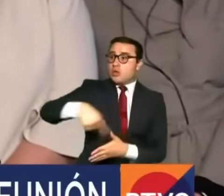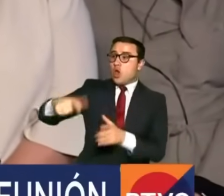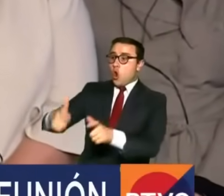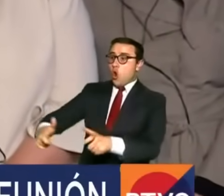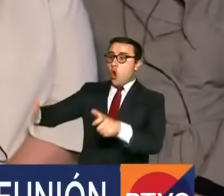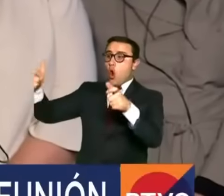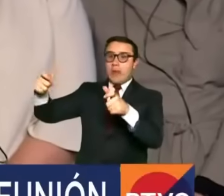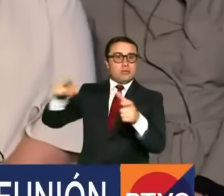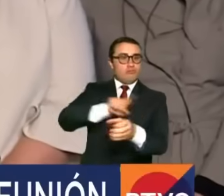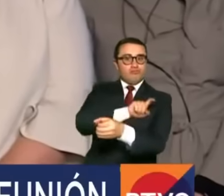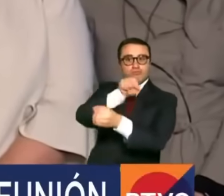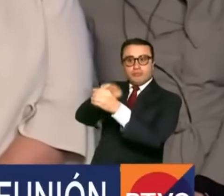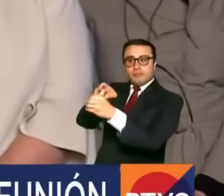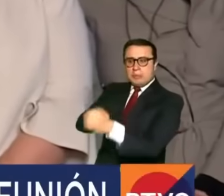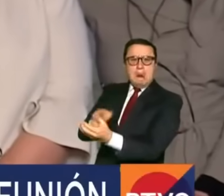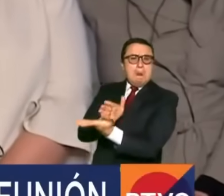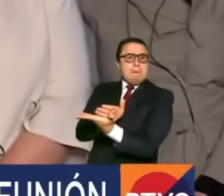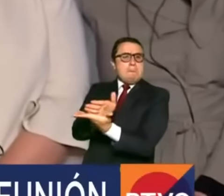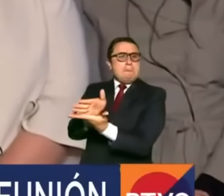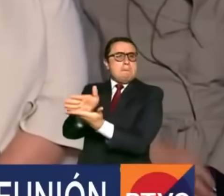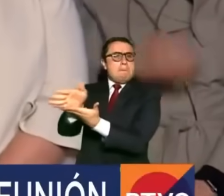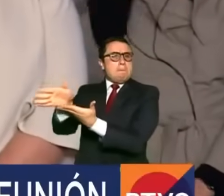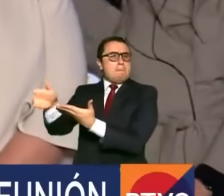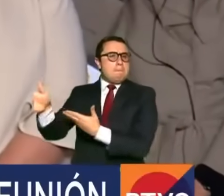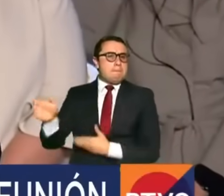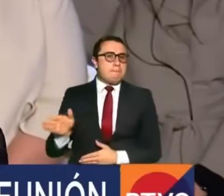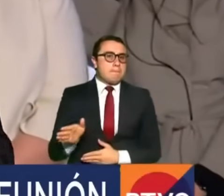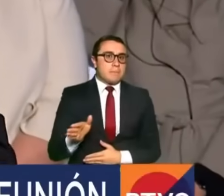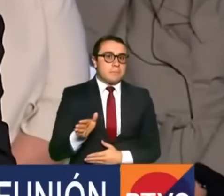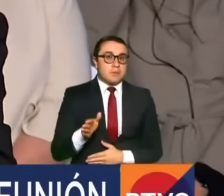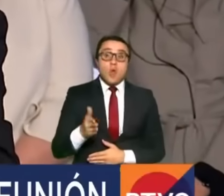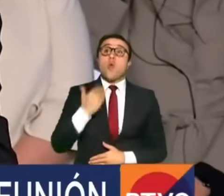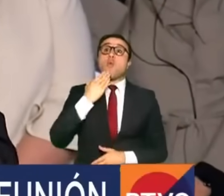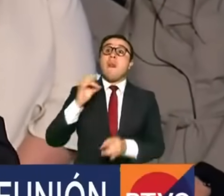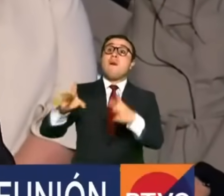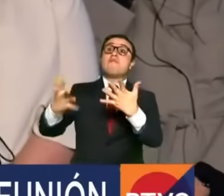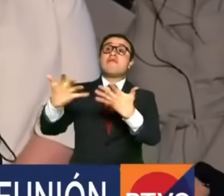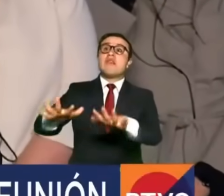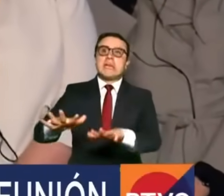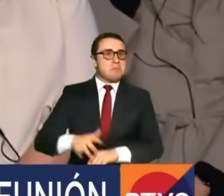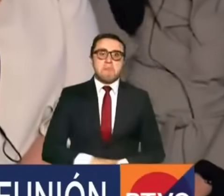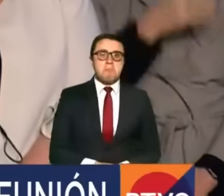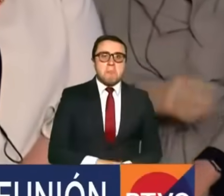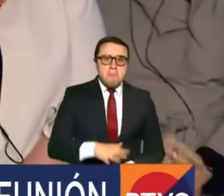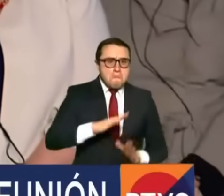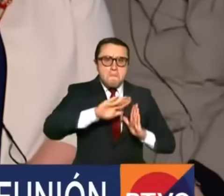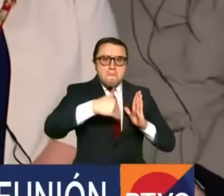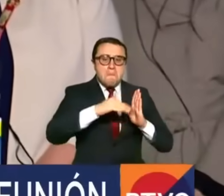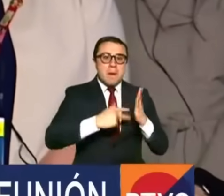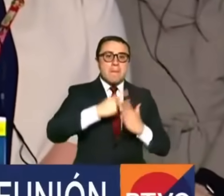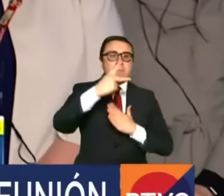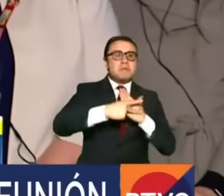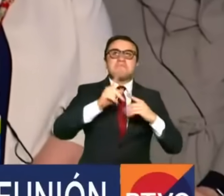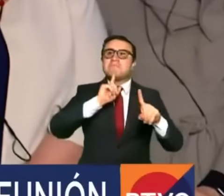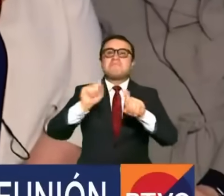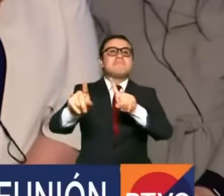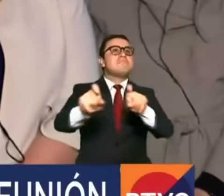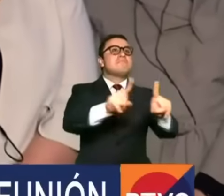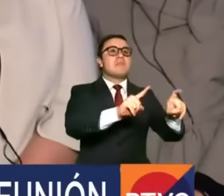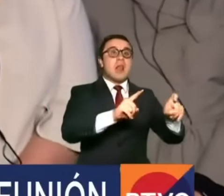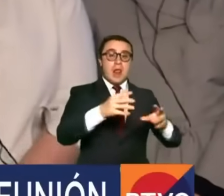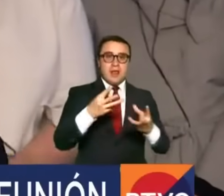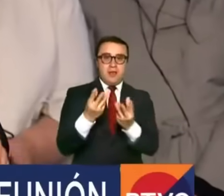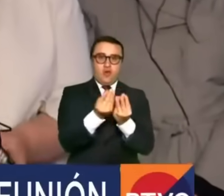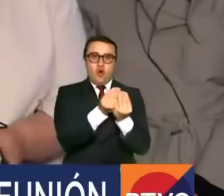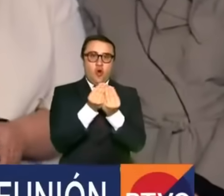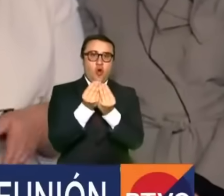manera indeterminada, fue la palabra usada, en un proyecto de consulta popular que la Corte no